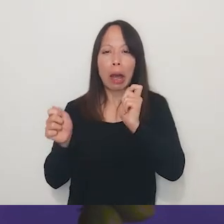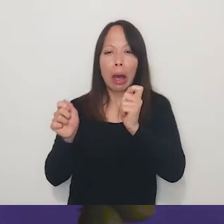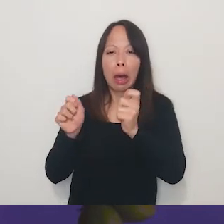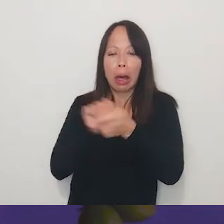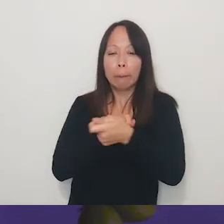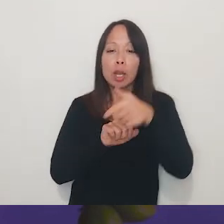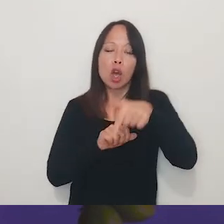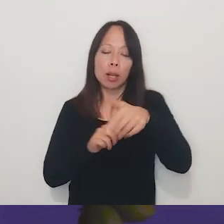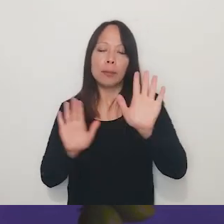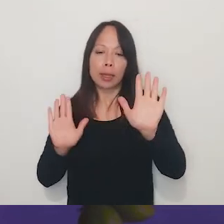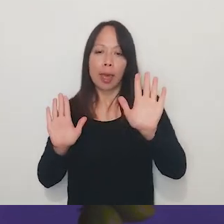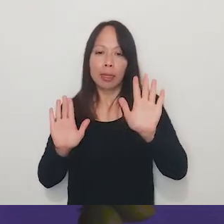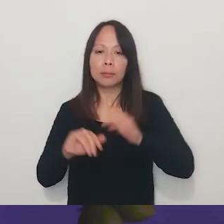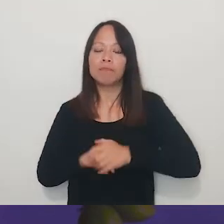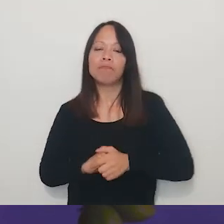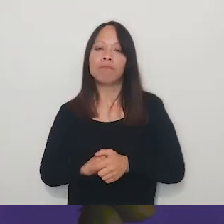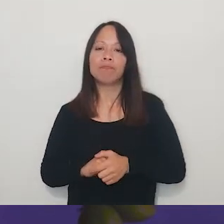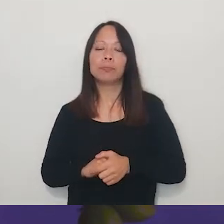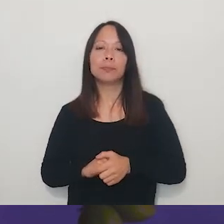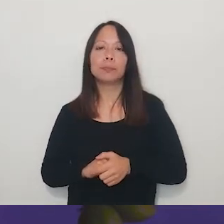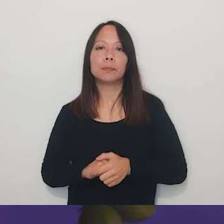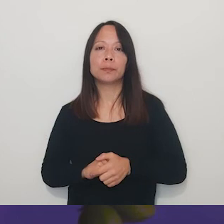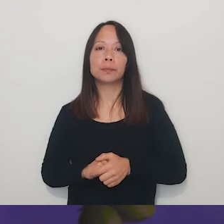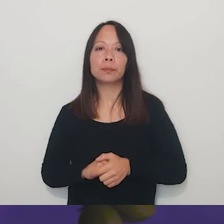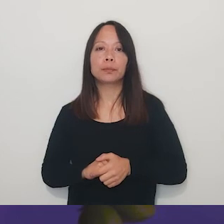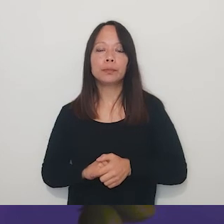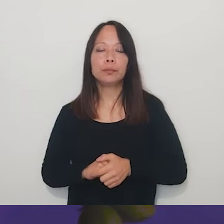yo siempre digo que vale la pena hacer un reanálisis anual.